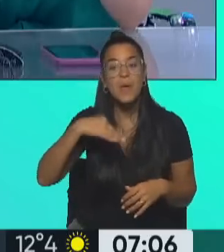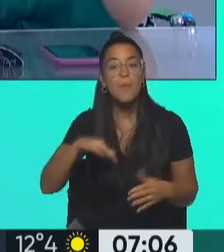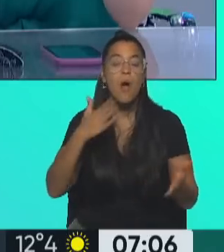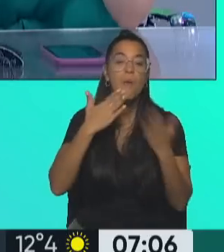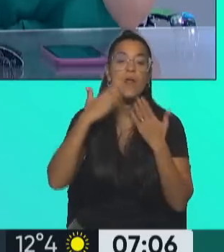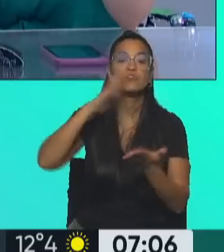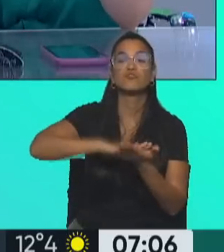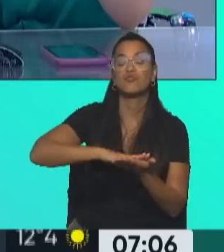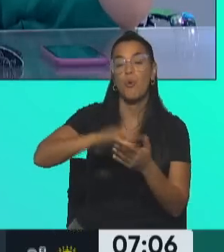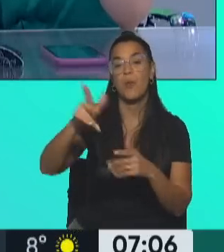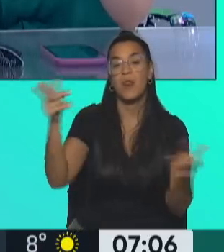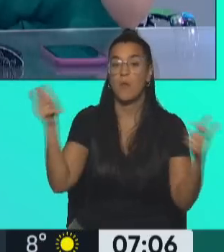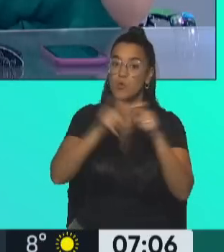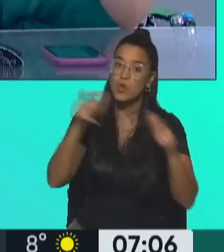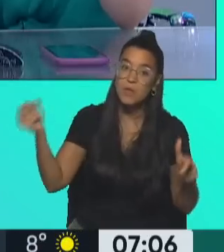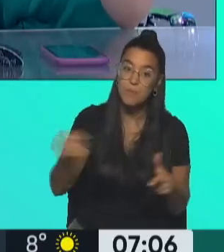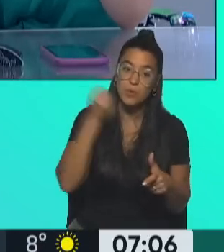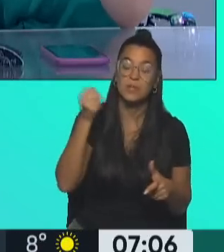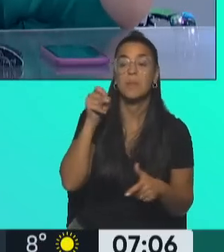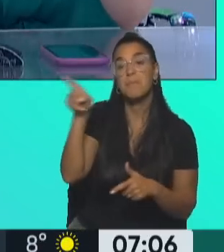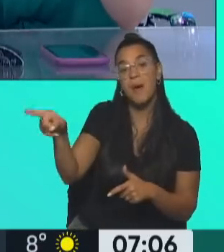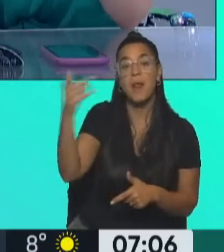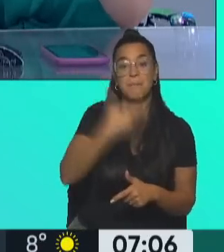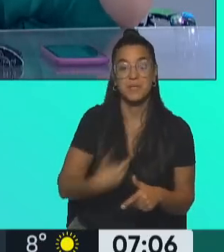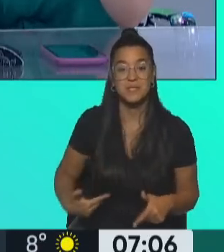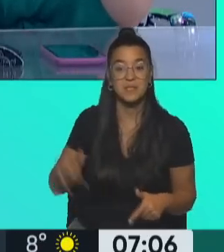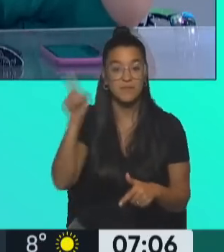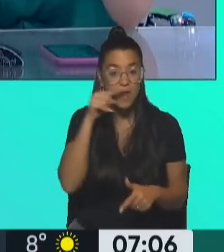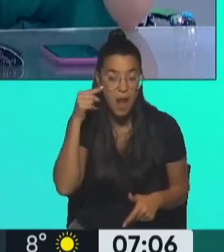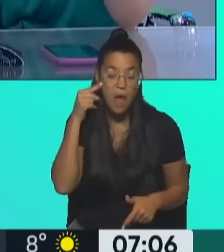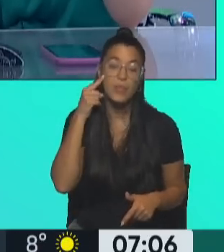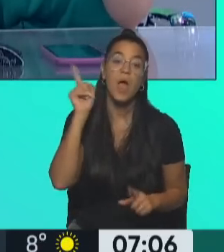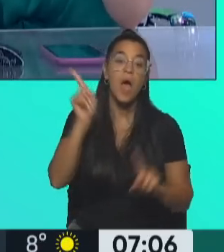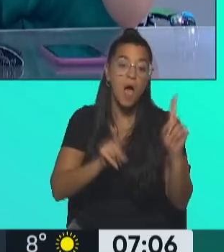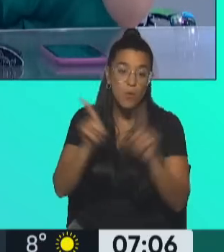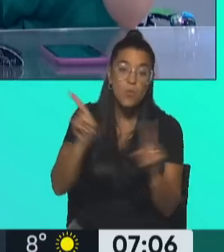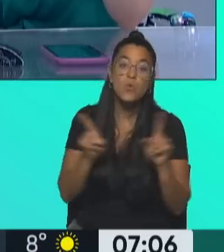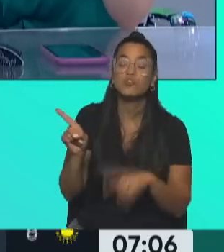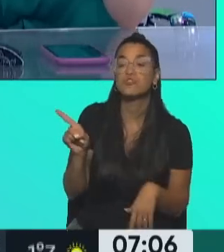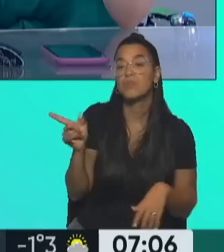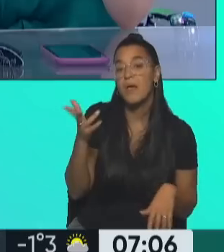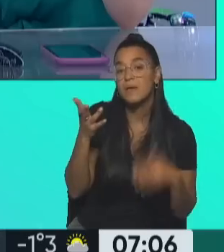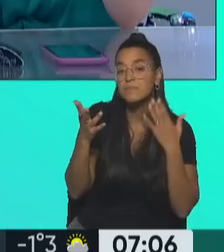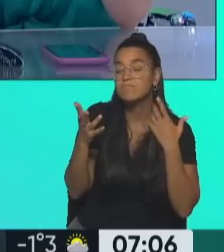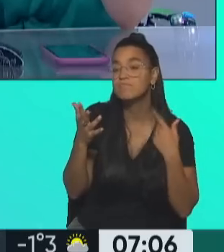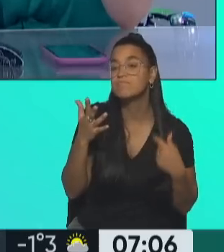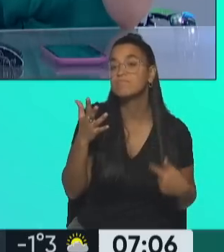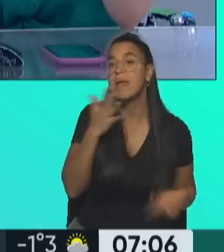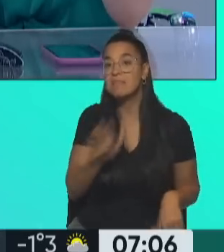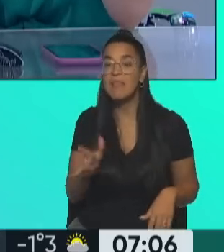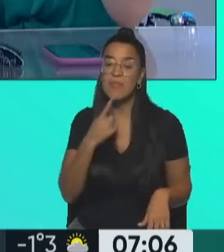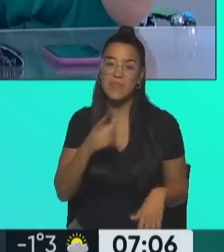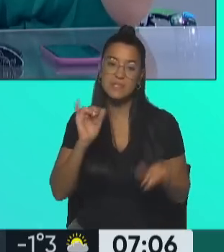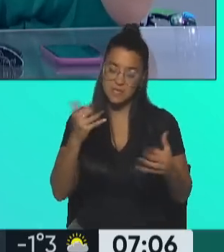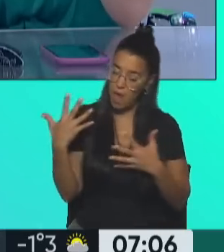una reunión clave para el presidente Alberto Fernández algunos lo entienden como un apoyo político como